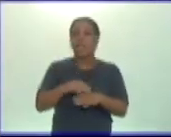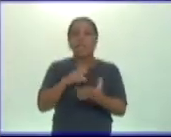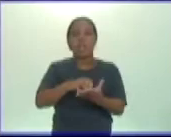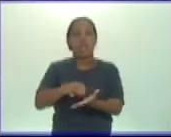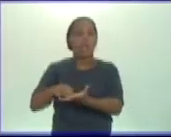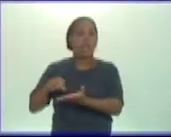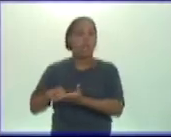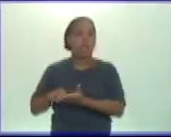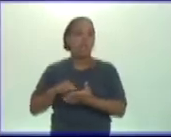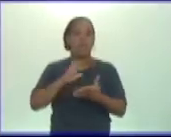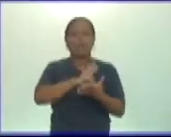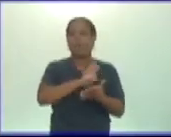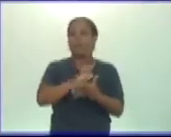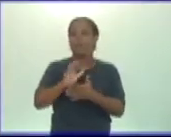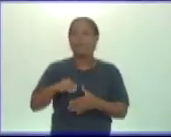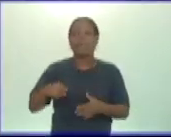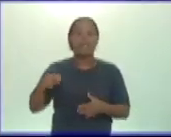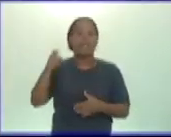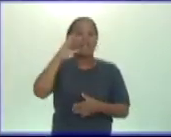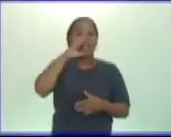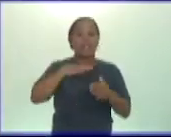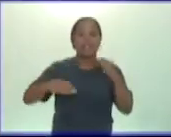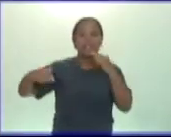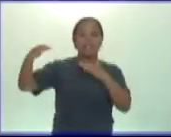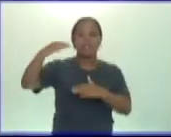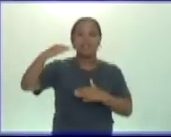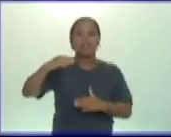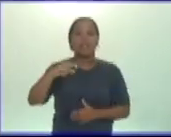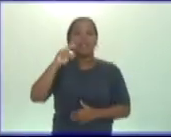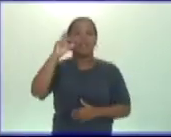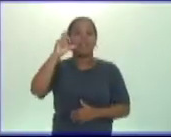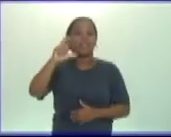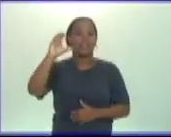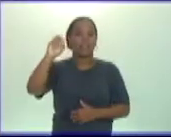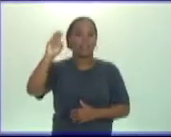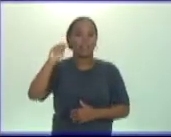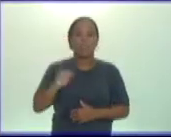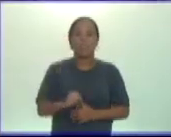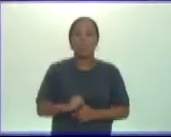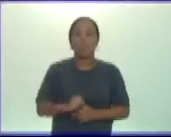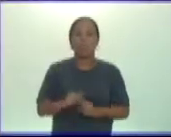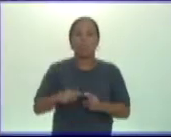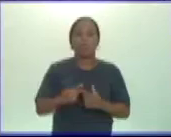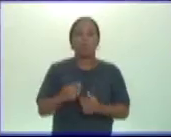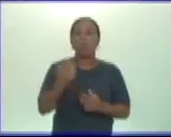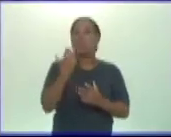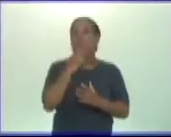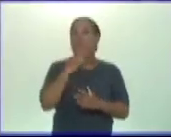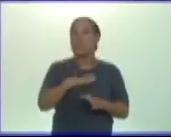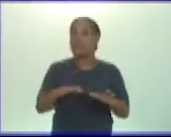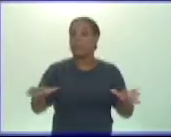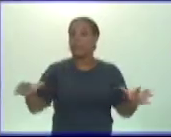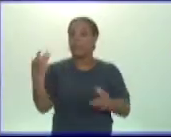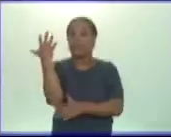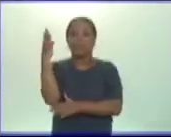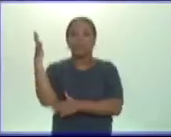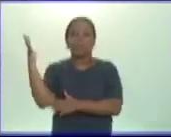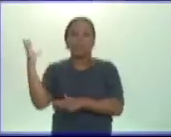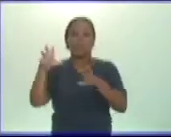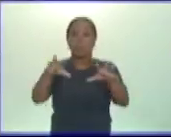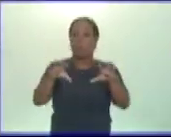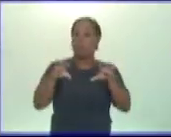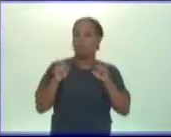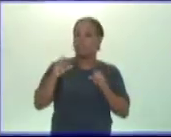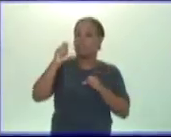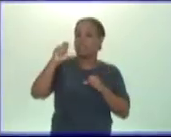el nivel de dióxido de carbono se conservaba porque las algas en los océanos y los árboles en los bosques utilizaban el dióxido de